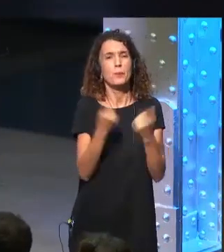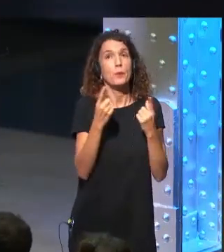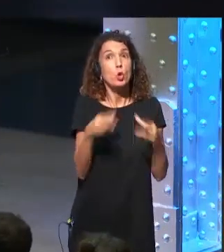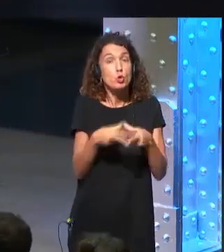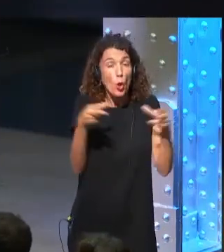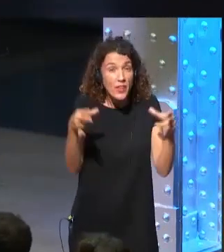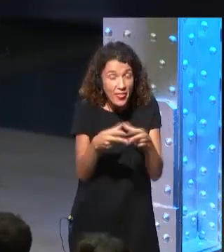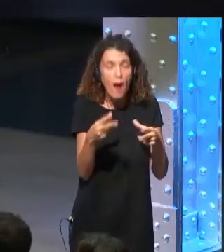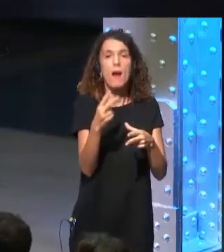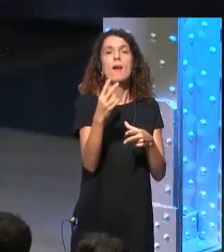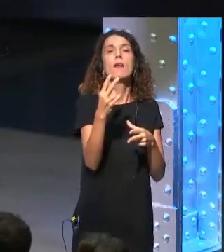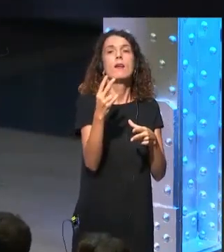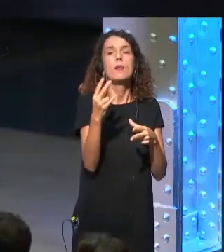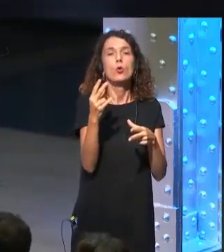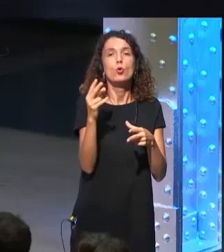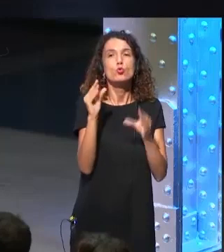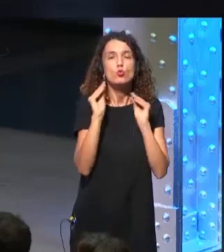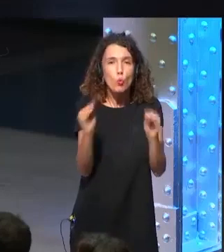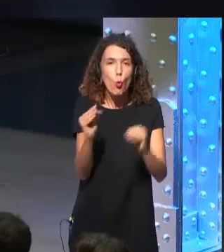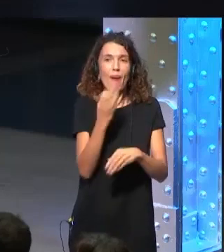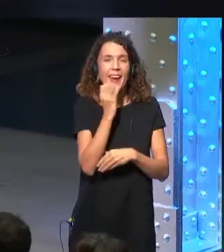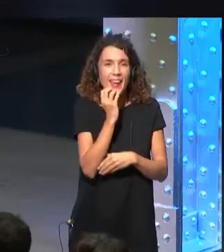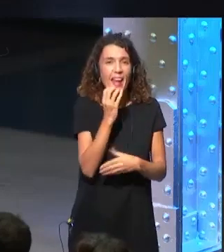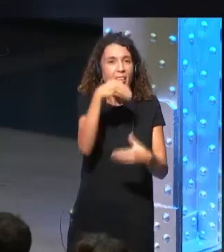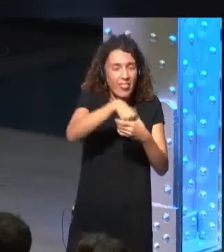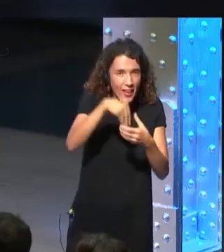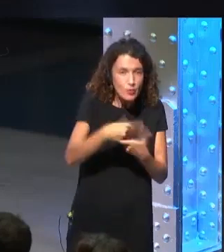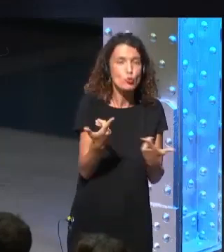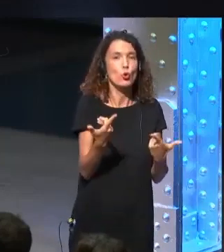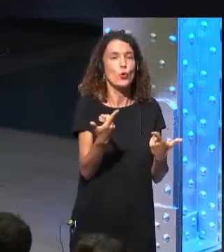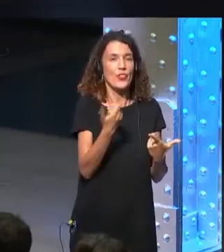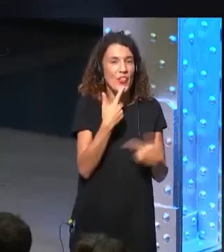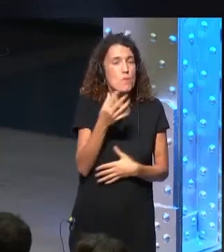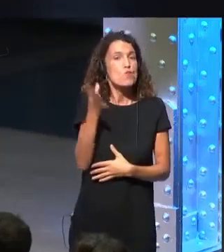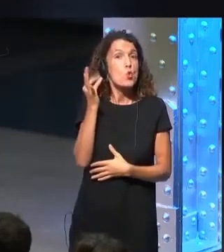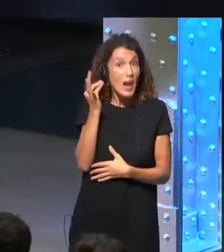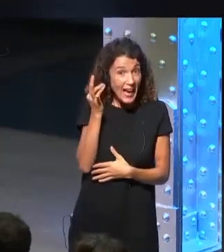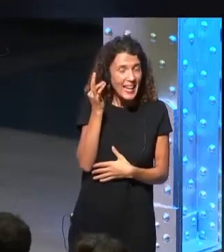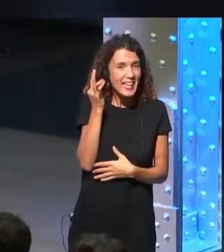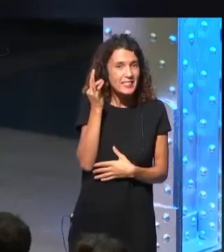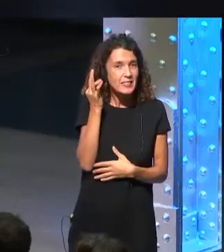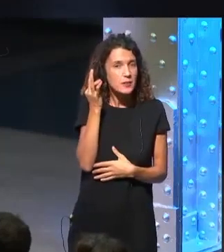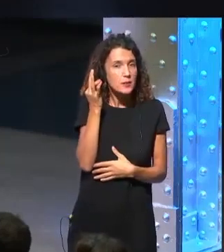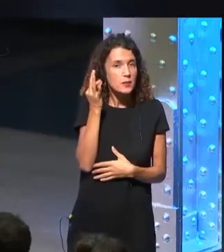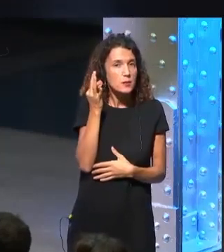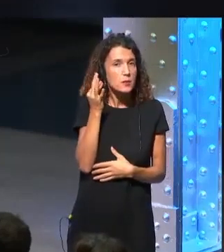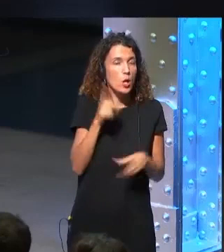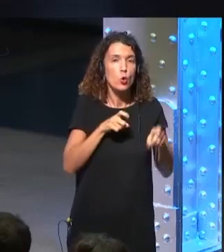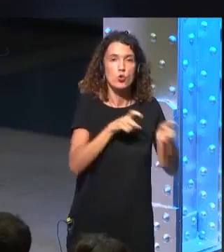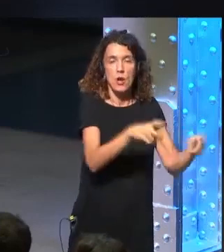binarios de la sociedad griega es que las mujeres no